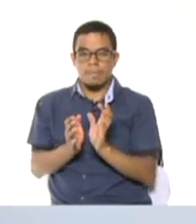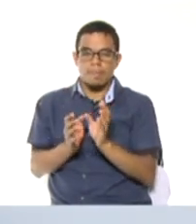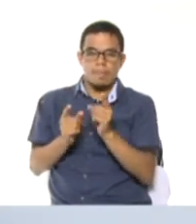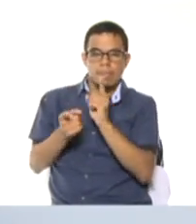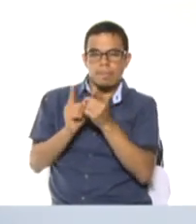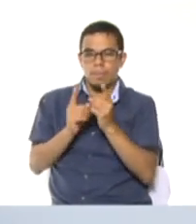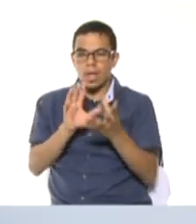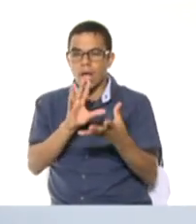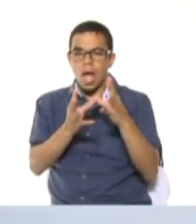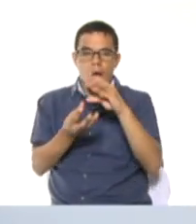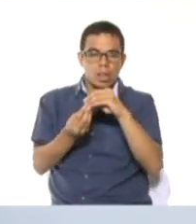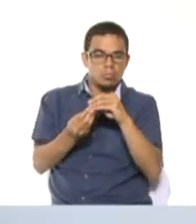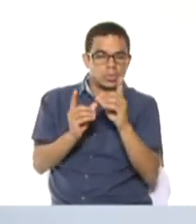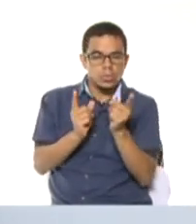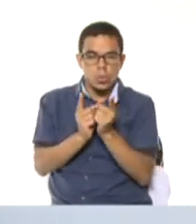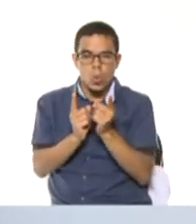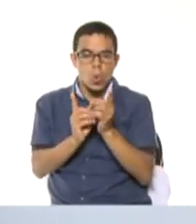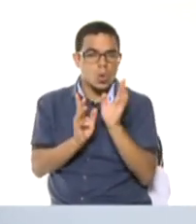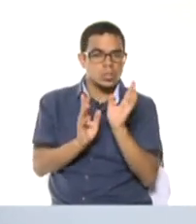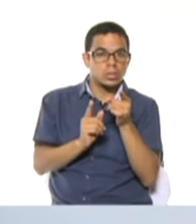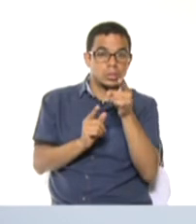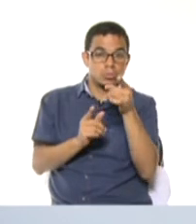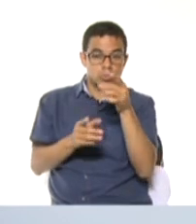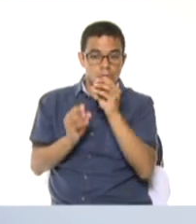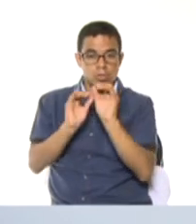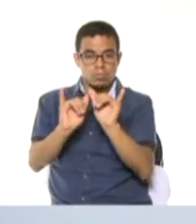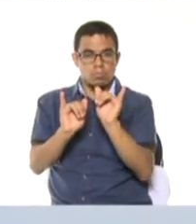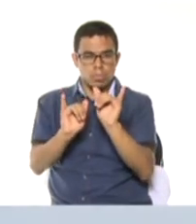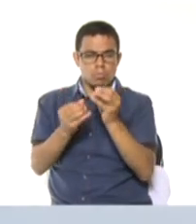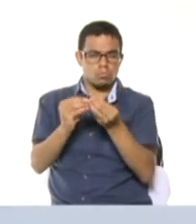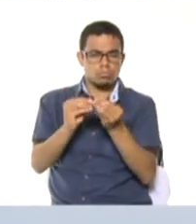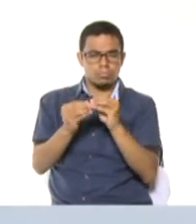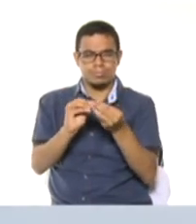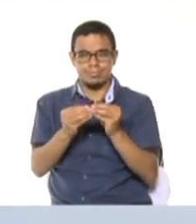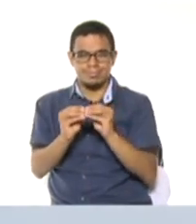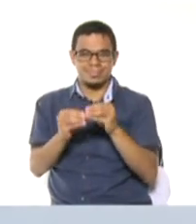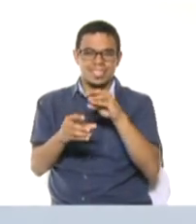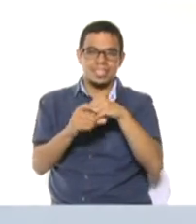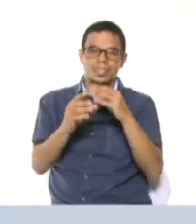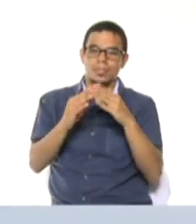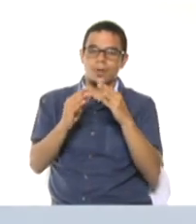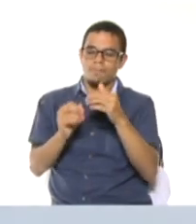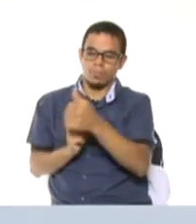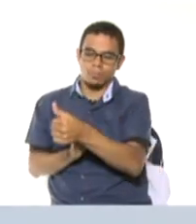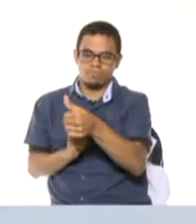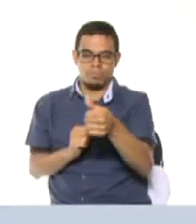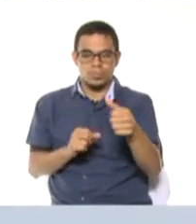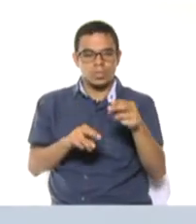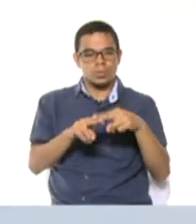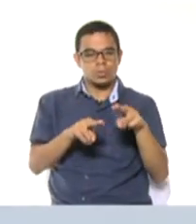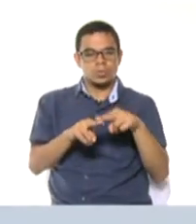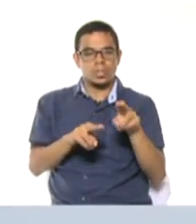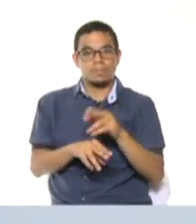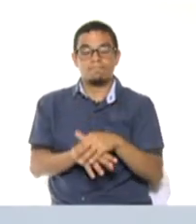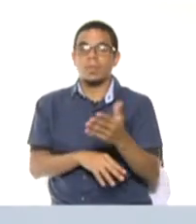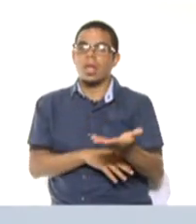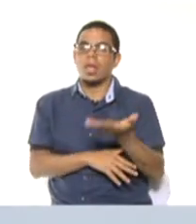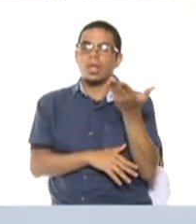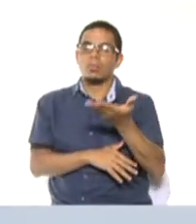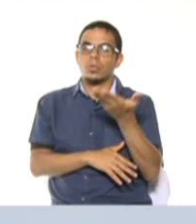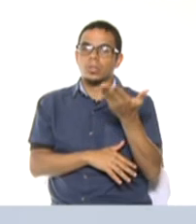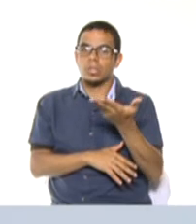estrategias, pequeñas adaptaciones que nosotros podemos realizar en el hogar con cada uno de nuestros niños y niñas. Es bien